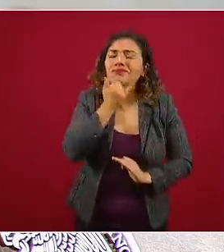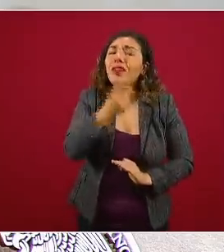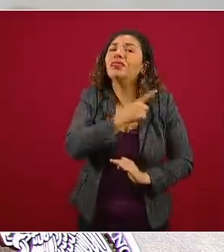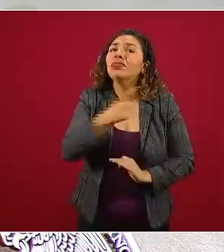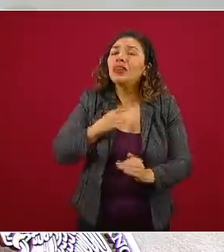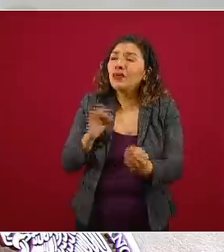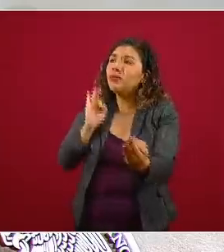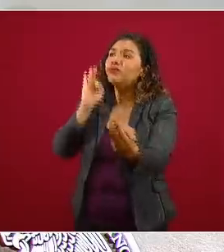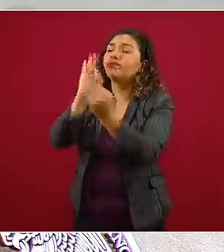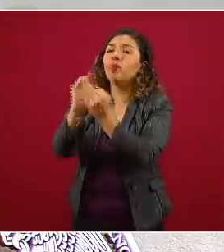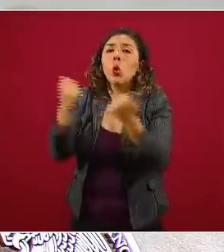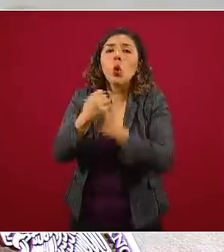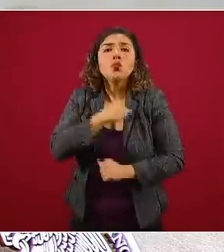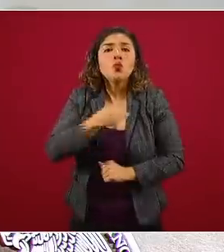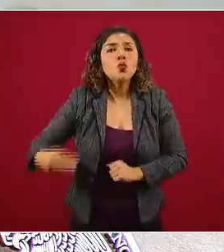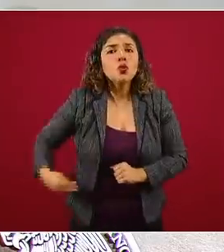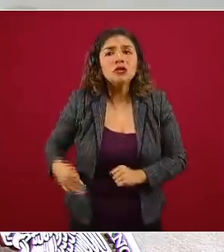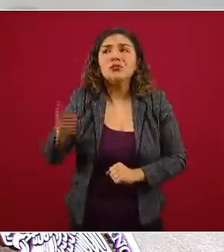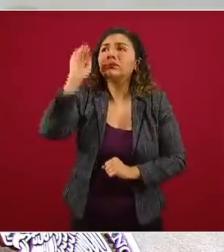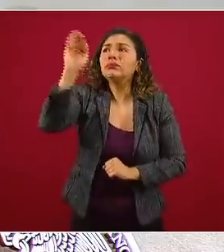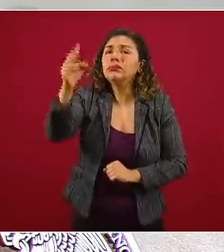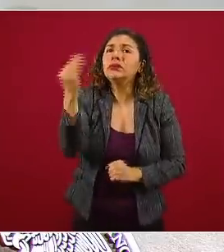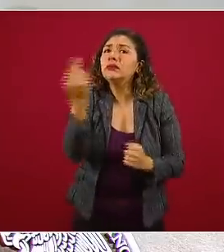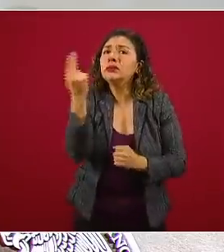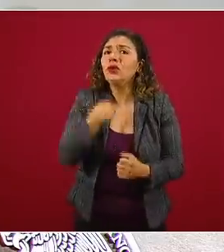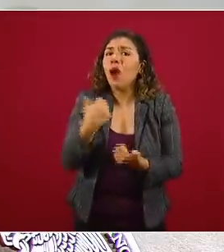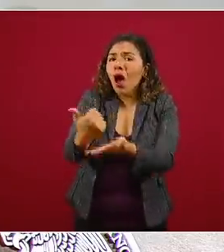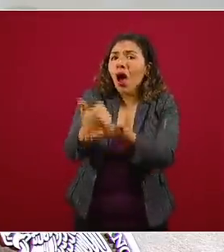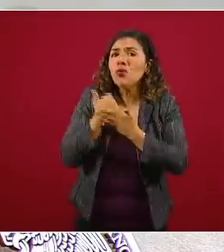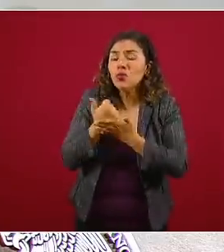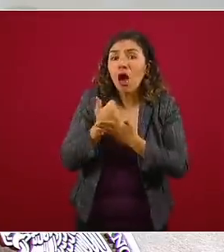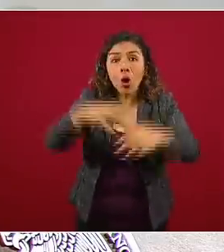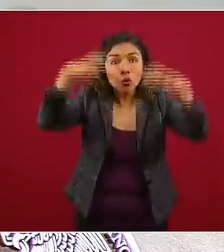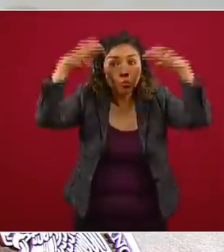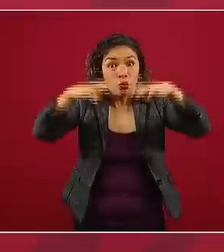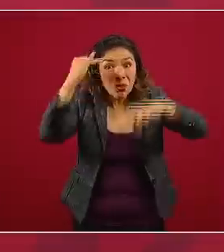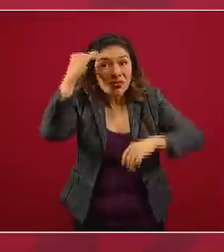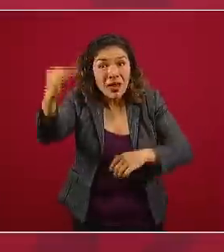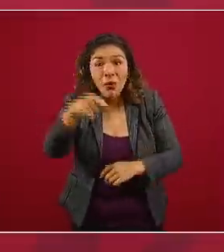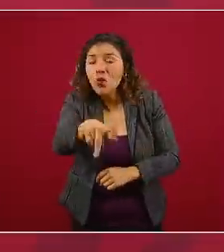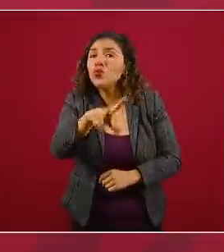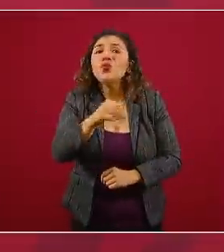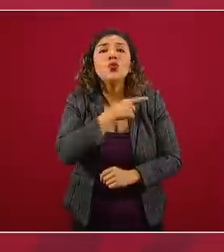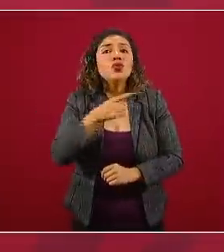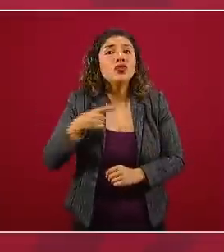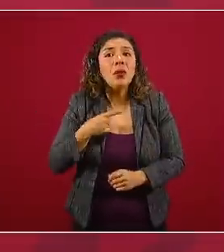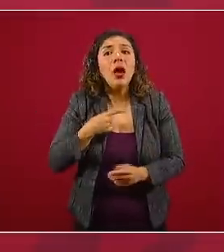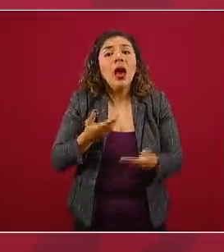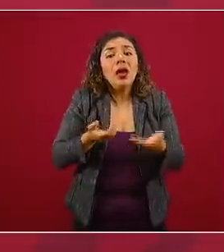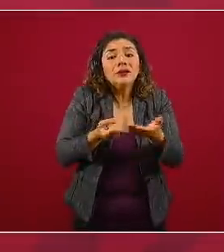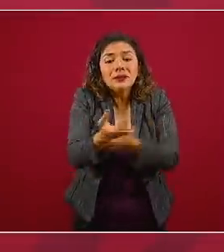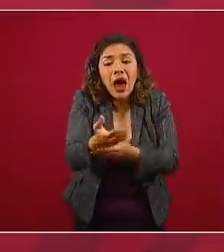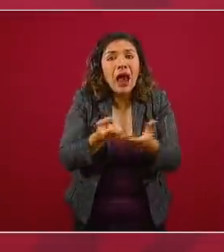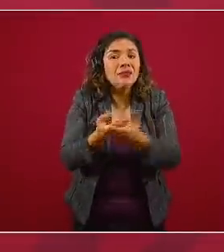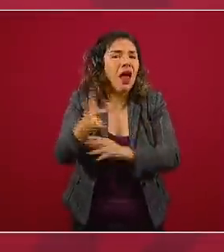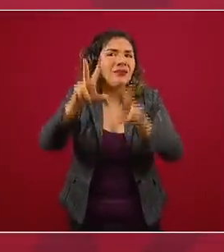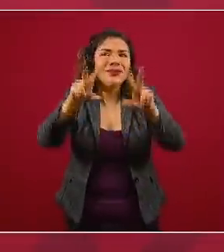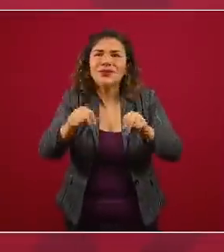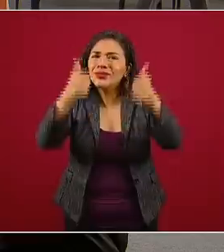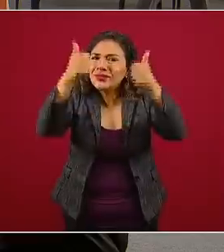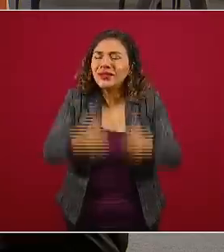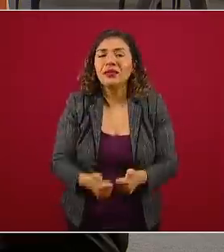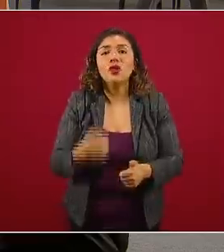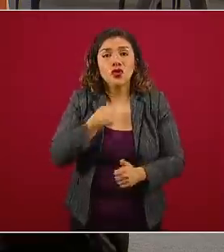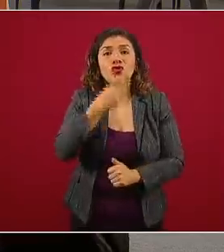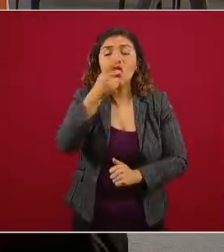a nuestros sistemas municipales y estatales de protección civil durante la lluvia bajo ninguna circunstancia transita hablaba yo de